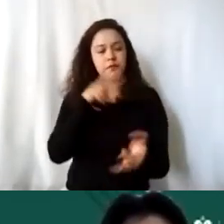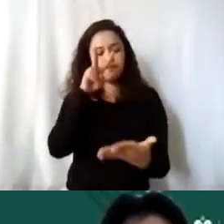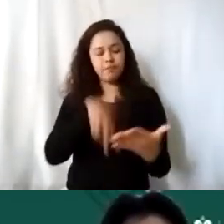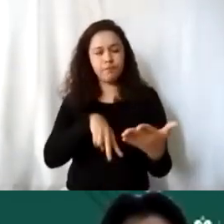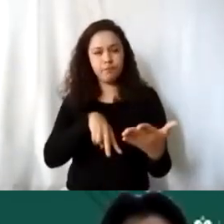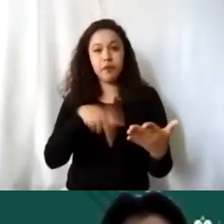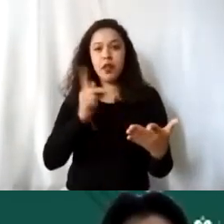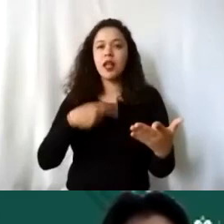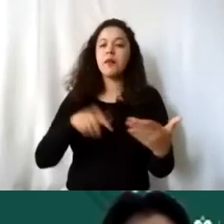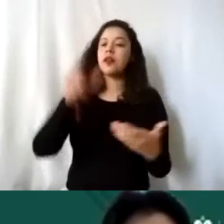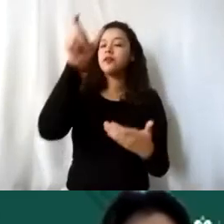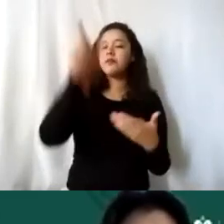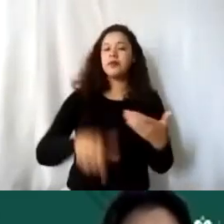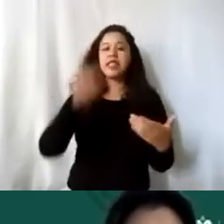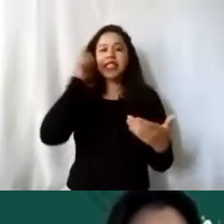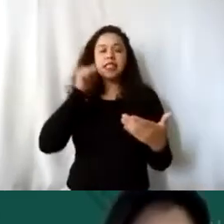a la persona.